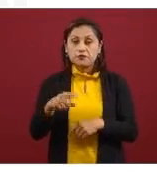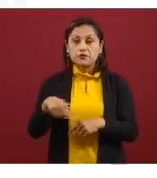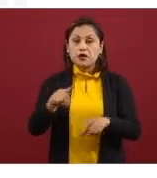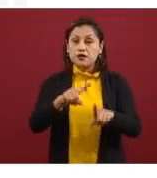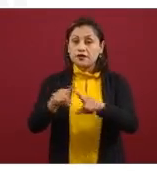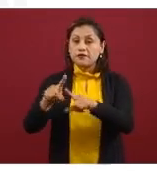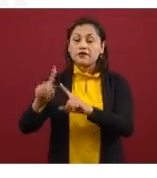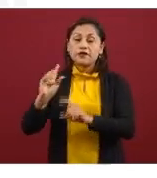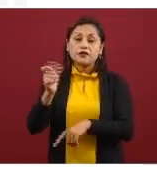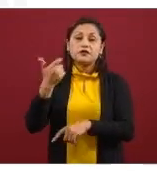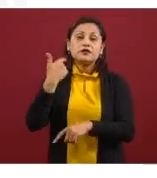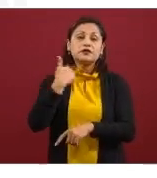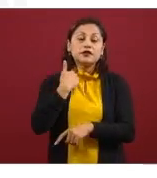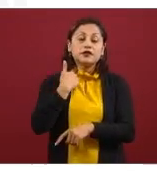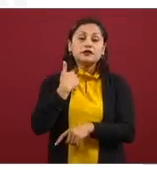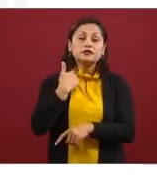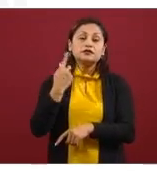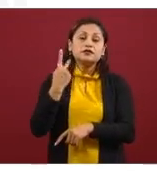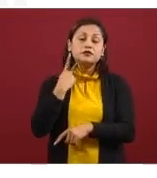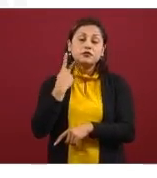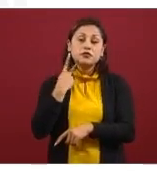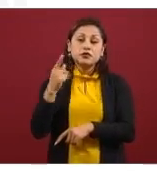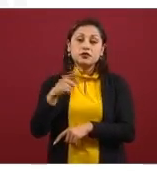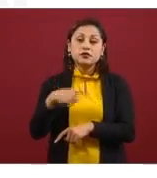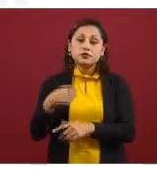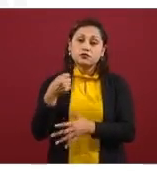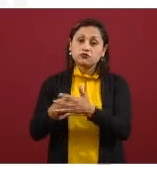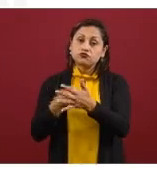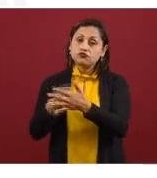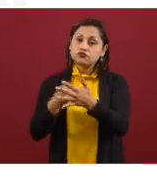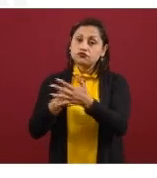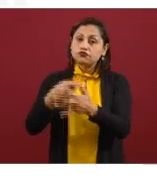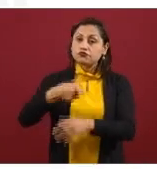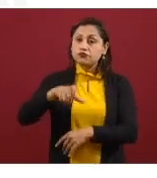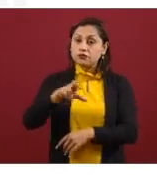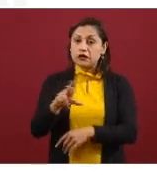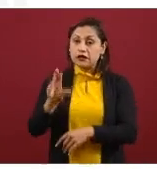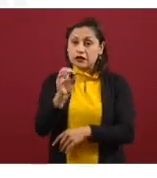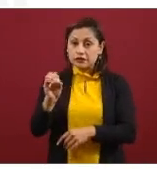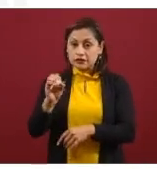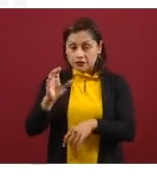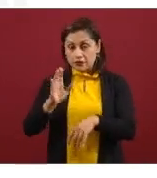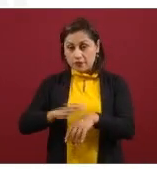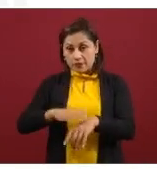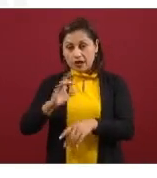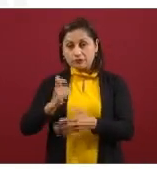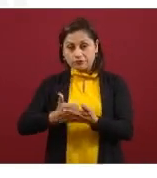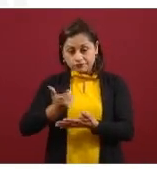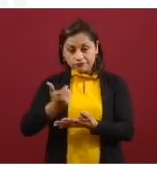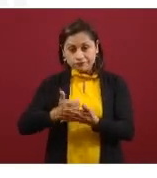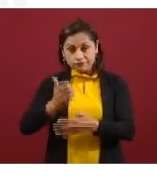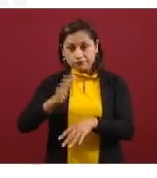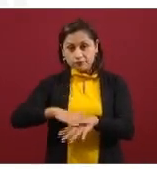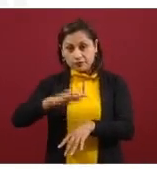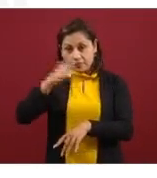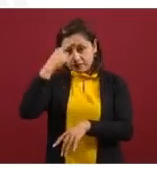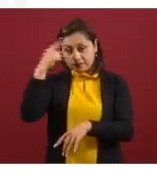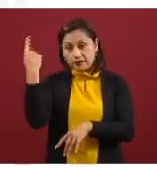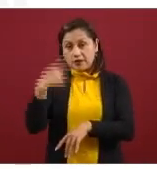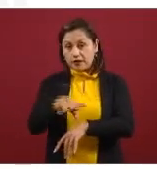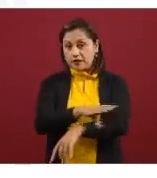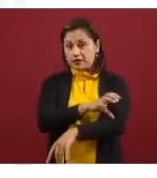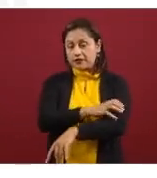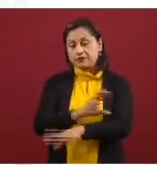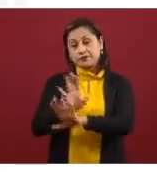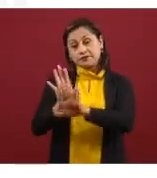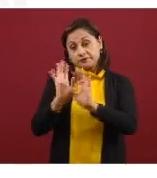les gusta presionar para que en Chetumal estén caros los energéticos en general. Y Sony Gas